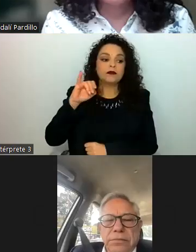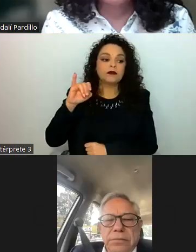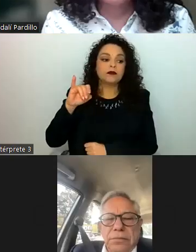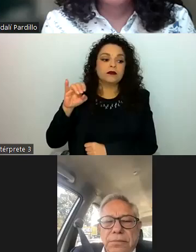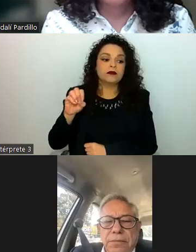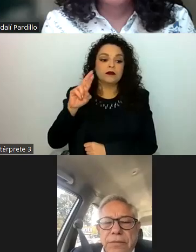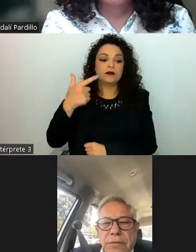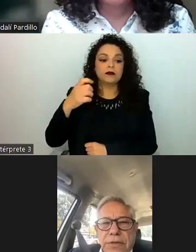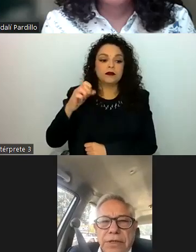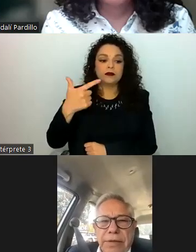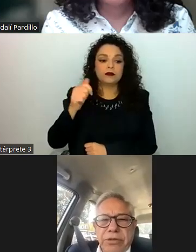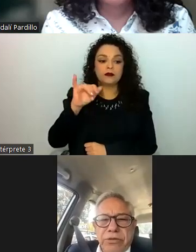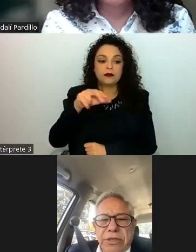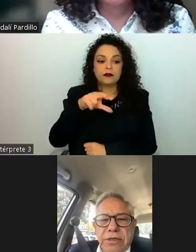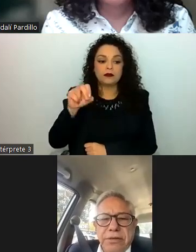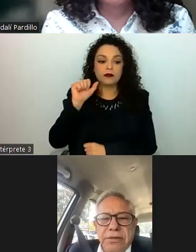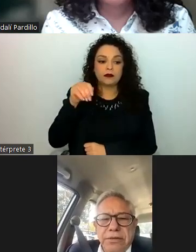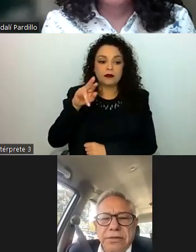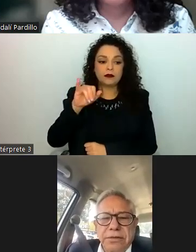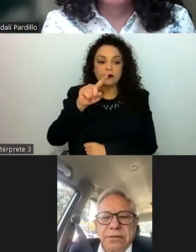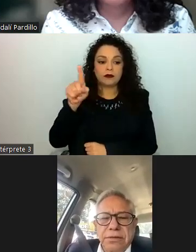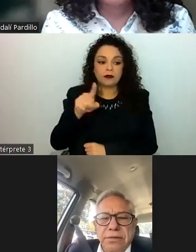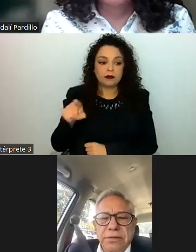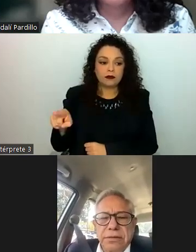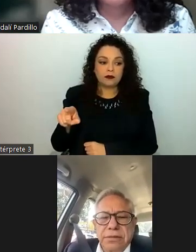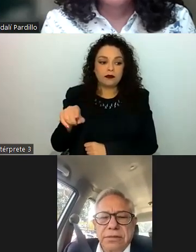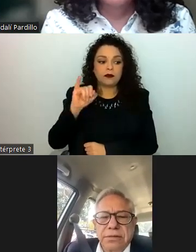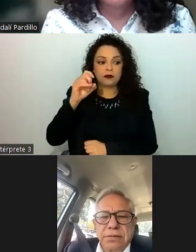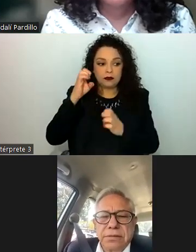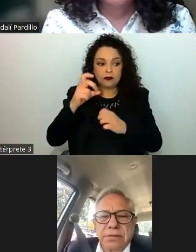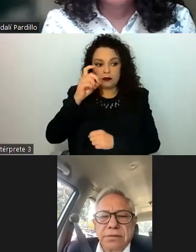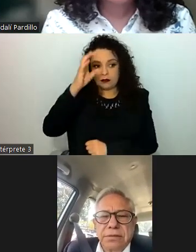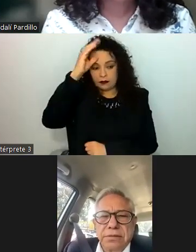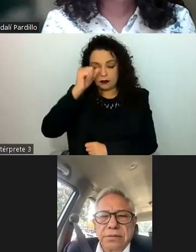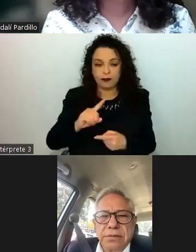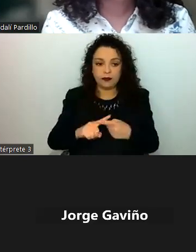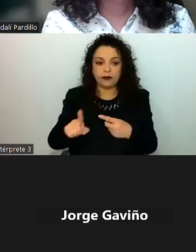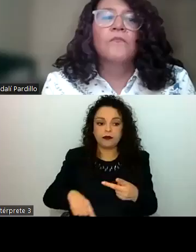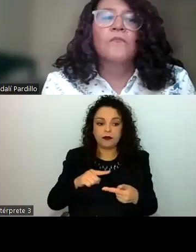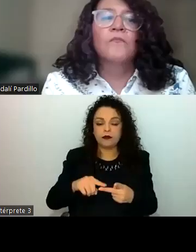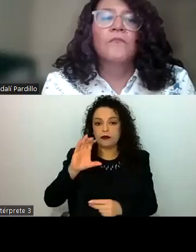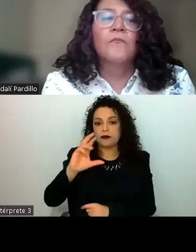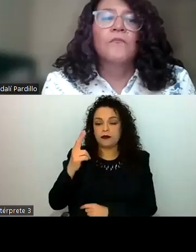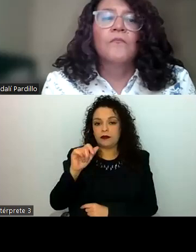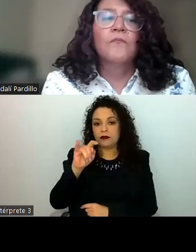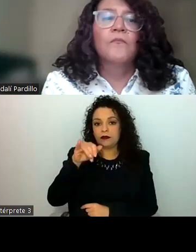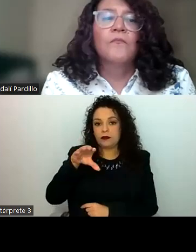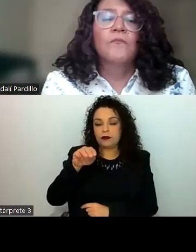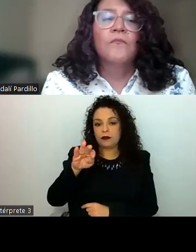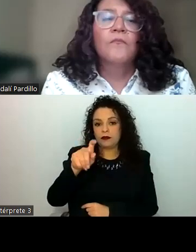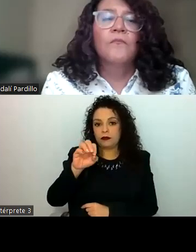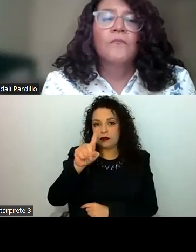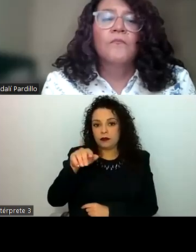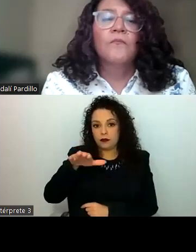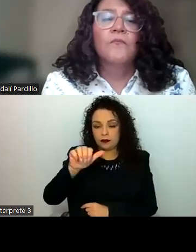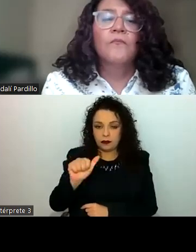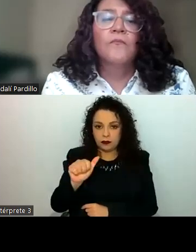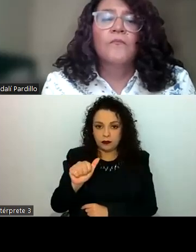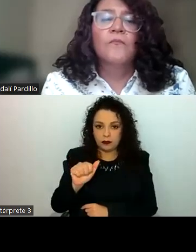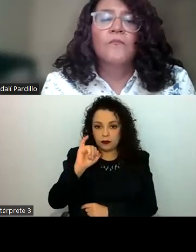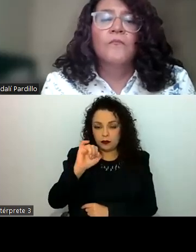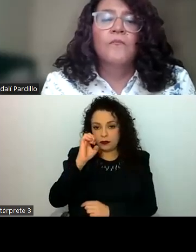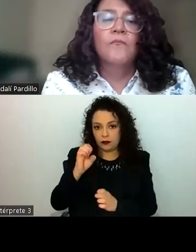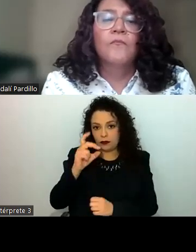Ambriz. Gaviño, sí. Diputado Cristian Moctezuma González. Cristian Moctezuma,